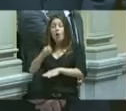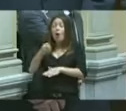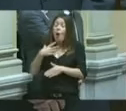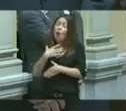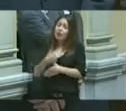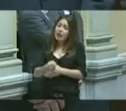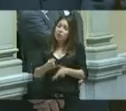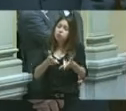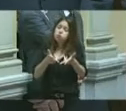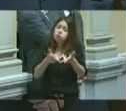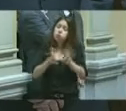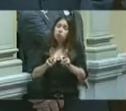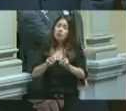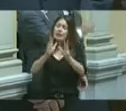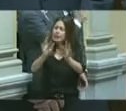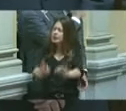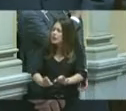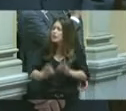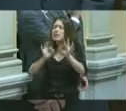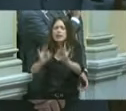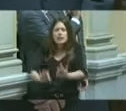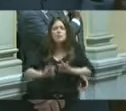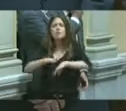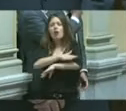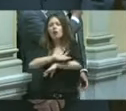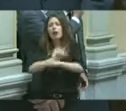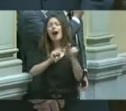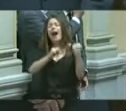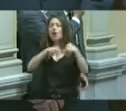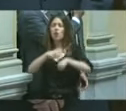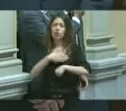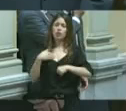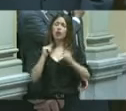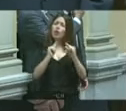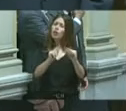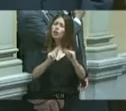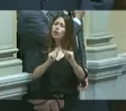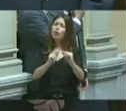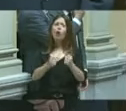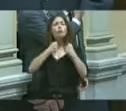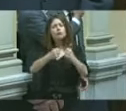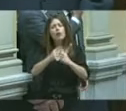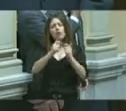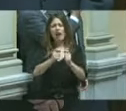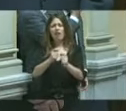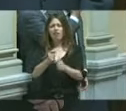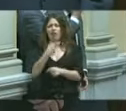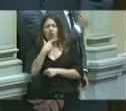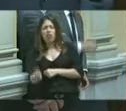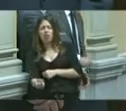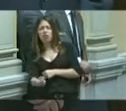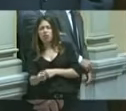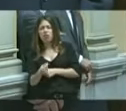que estoy acreditado. Siempre he gobernado desde el acuerdo y sé muy bien que el diálogo fortalece, no debilita. No hagamos de